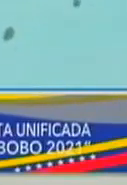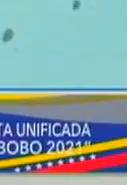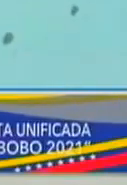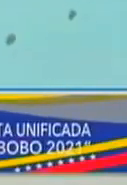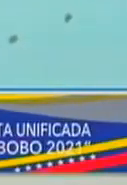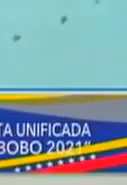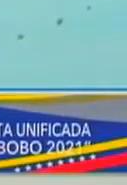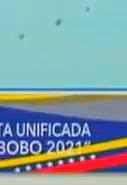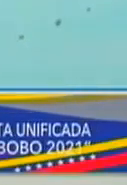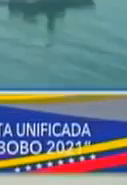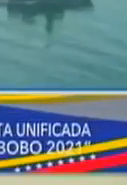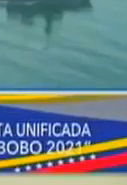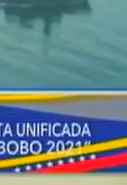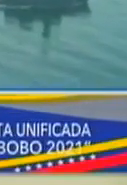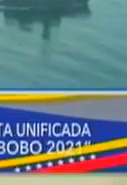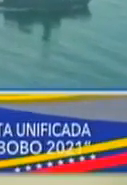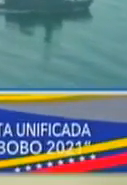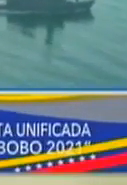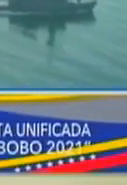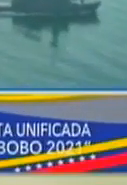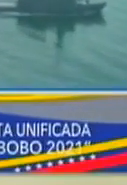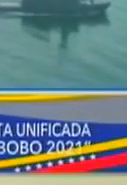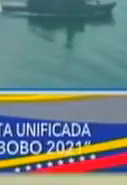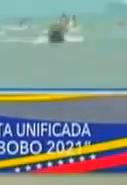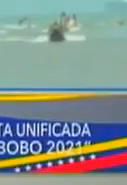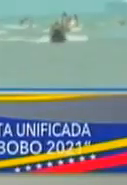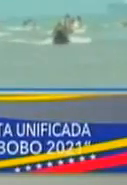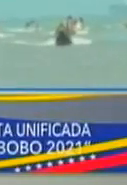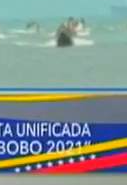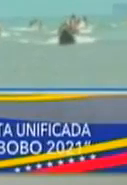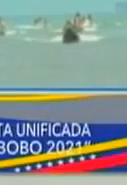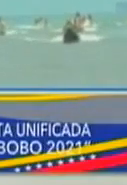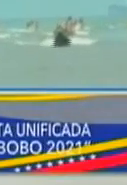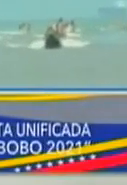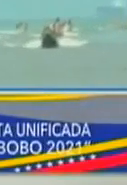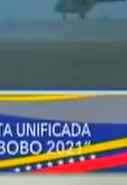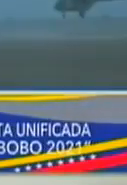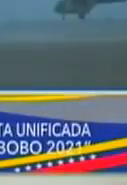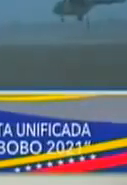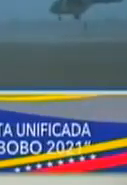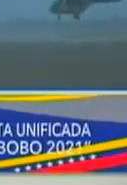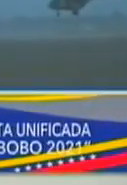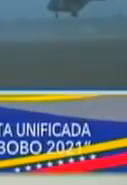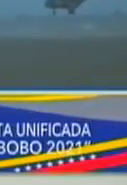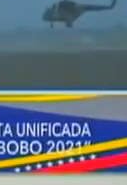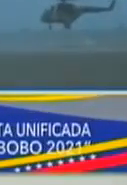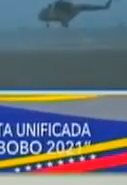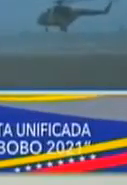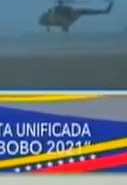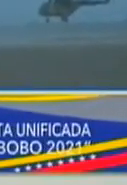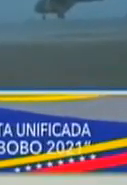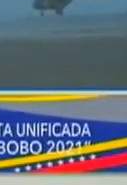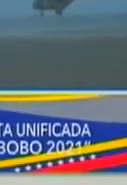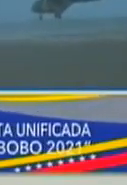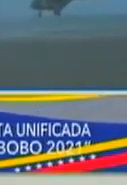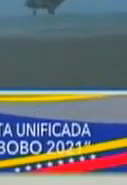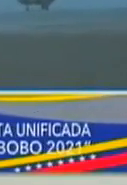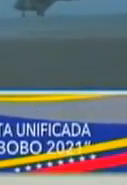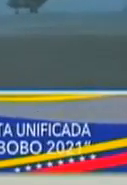usted sobre el desarrollo de todos estos ejercicios para el futuro de la Fuerza Armada Nacional Bolivariana, por